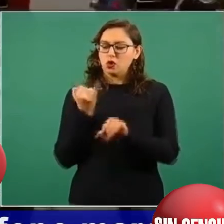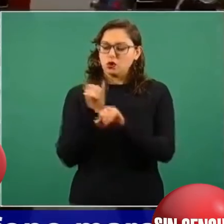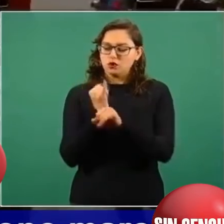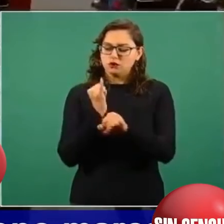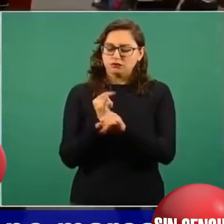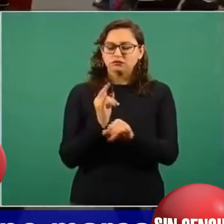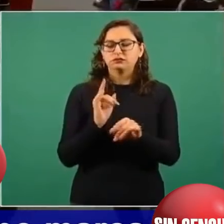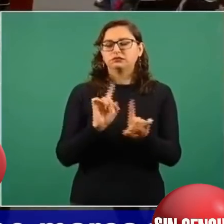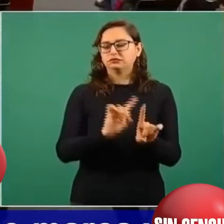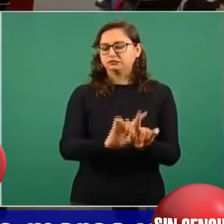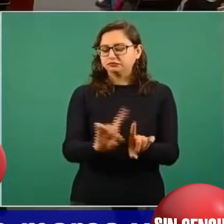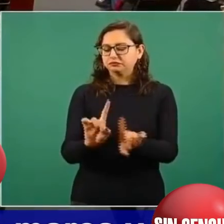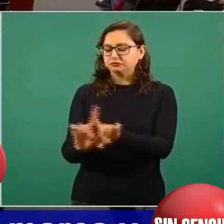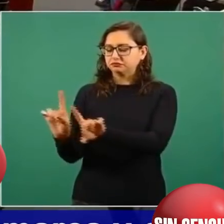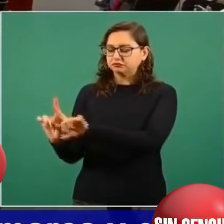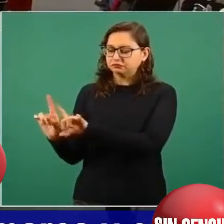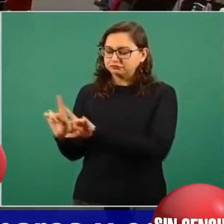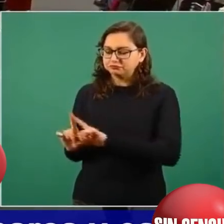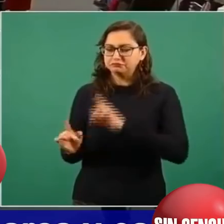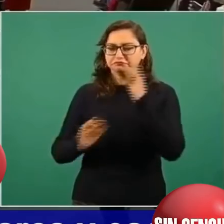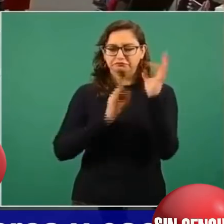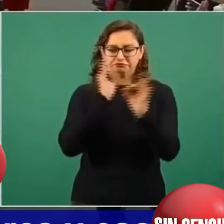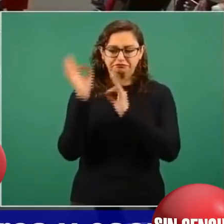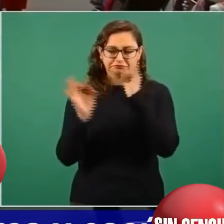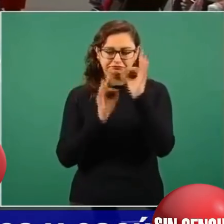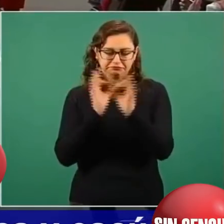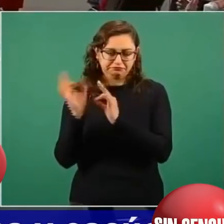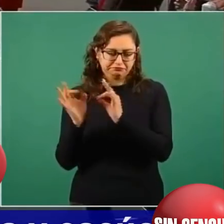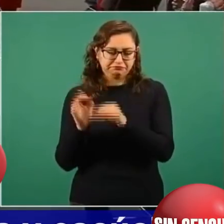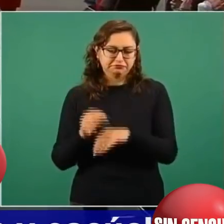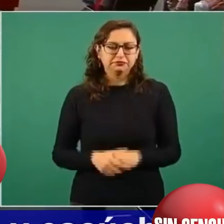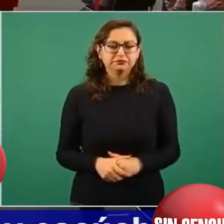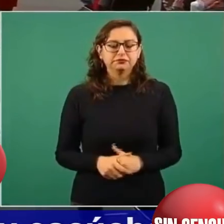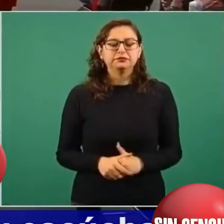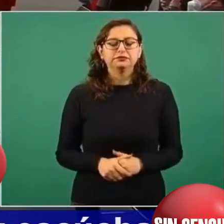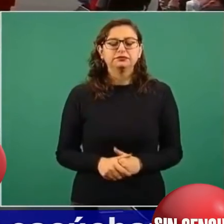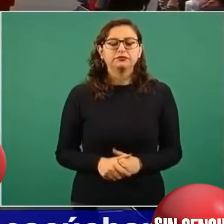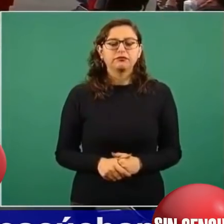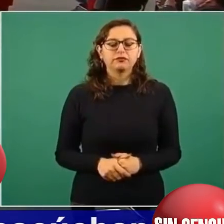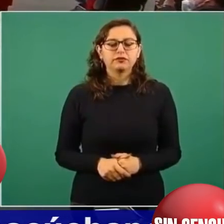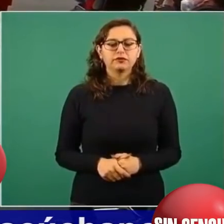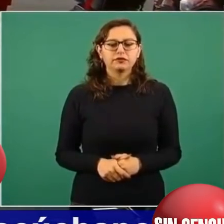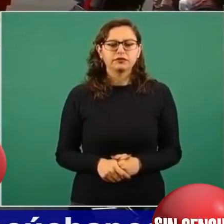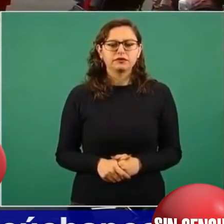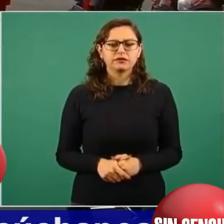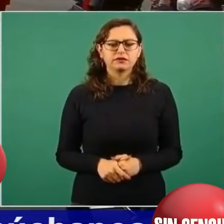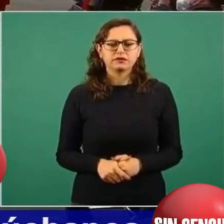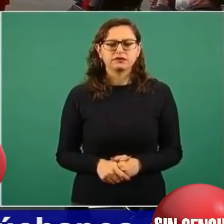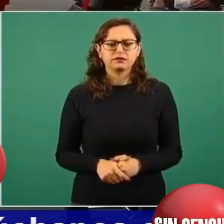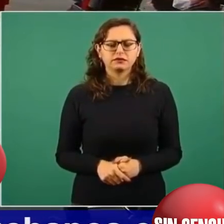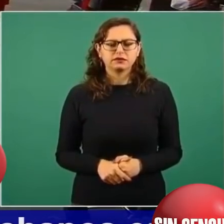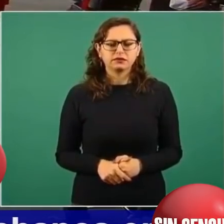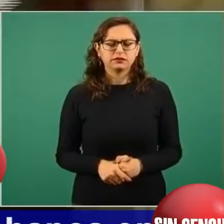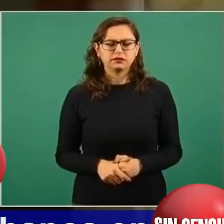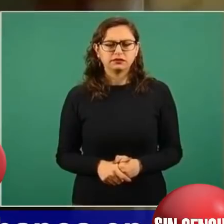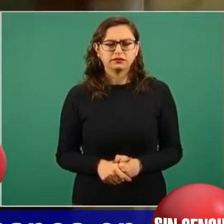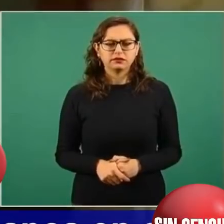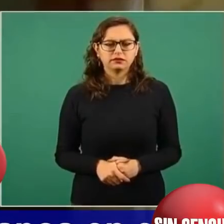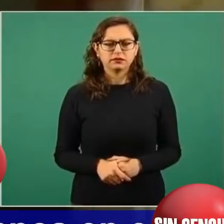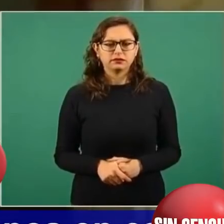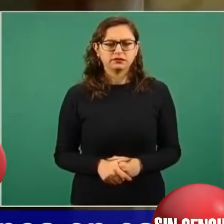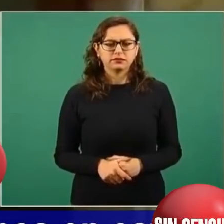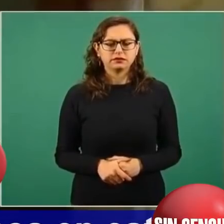hermanos Nefta Noticias, Mexicano en Bélgica y Expresión Política. Relacionado con el tema que acaba de exponer en